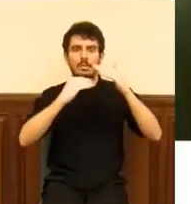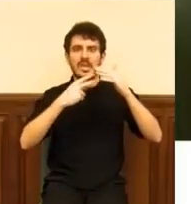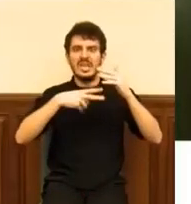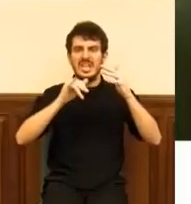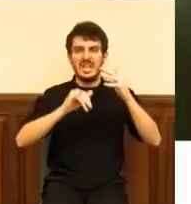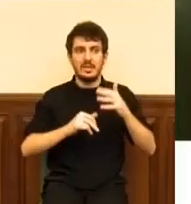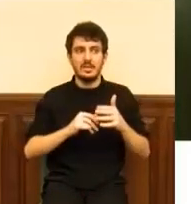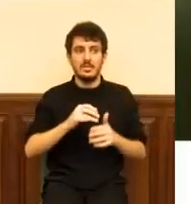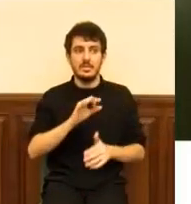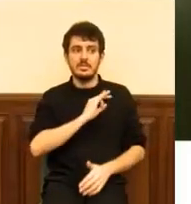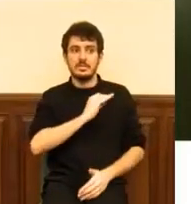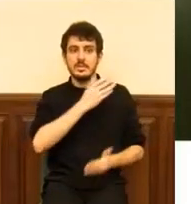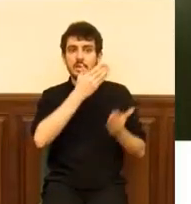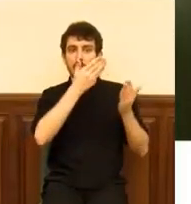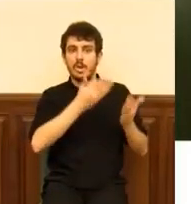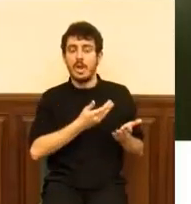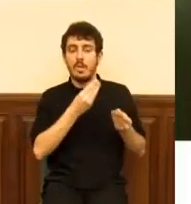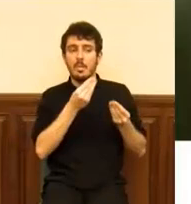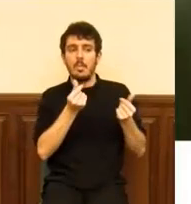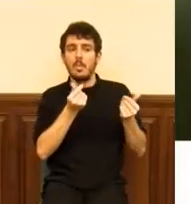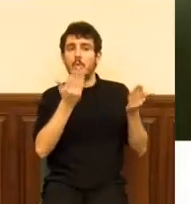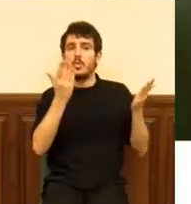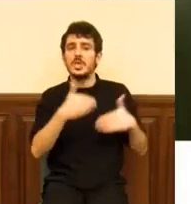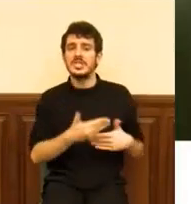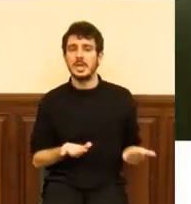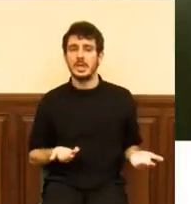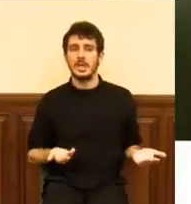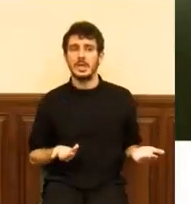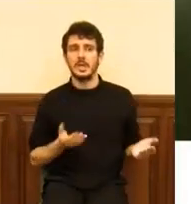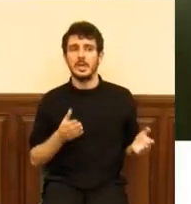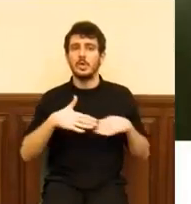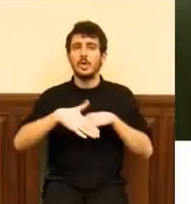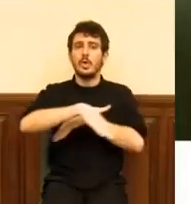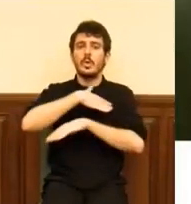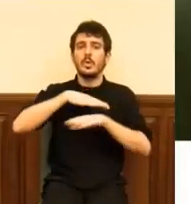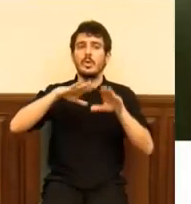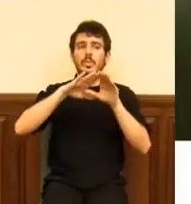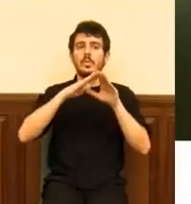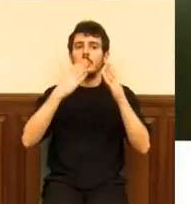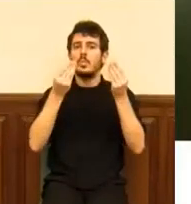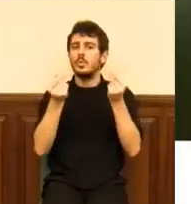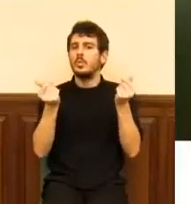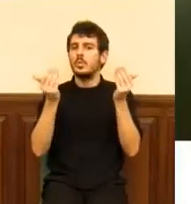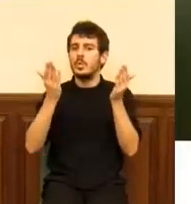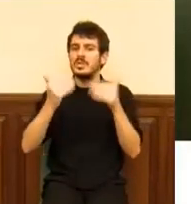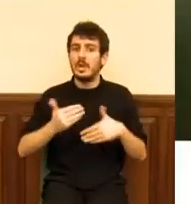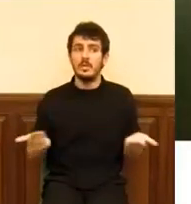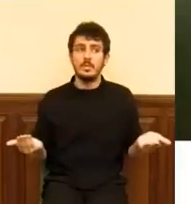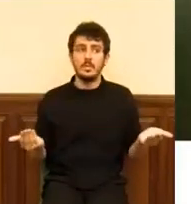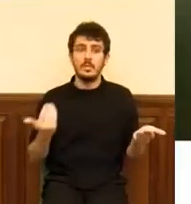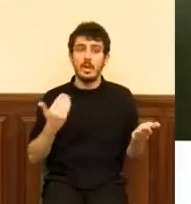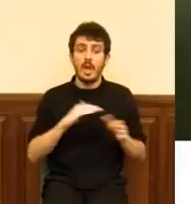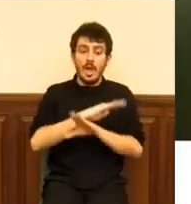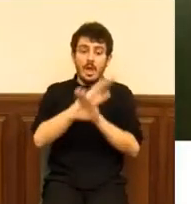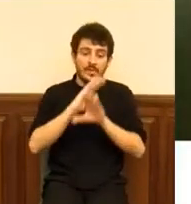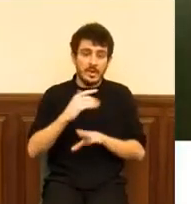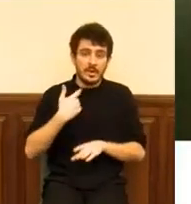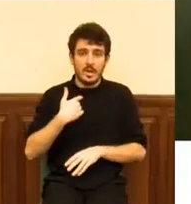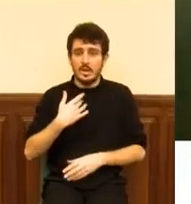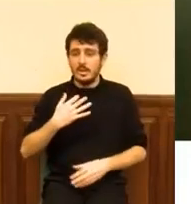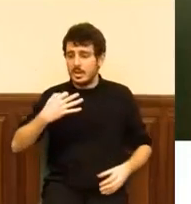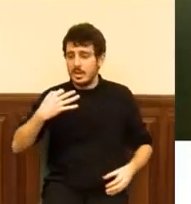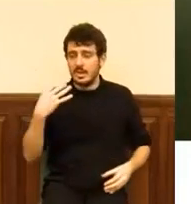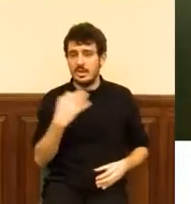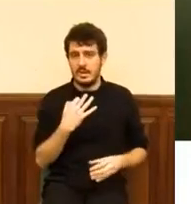Ayuso, la señora Ayuso, desaparecida. El gobierno de la Comunidad de Madrid, desaparecido. Ya no le quedó más remedio